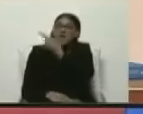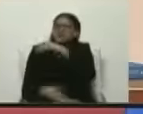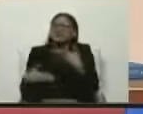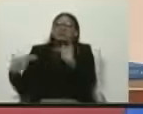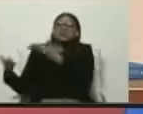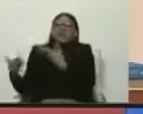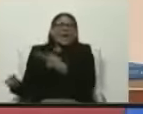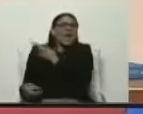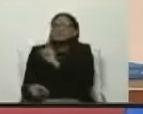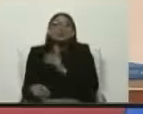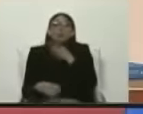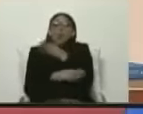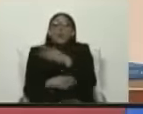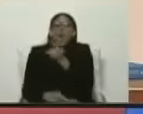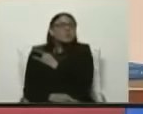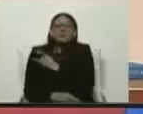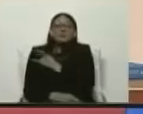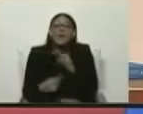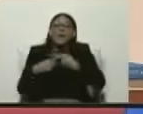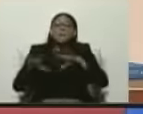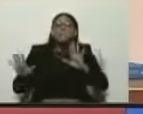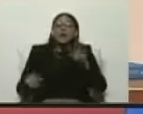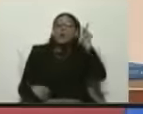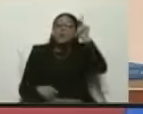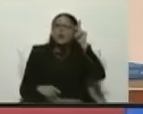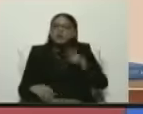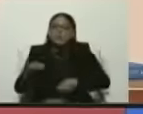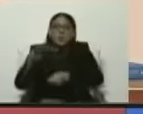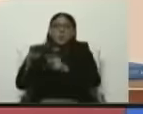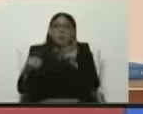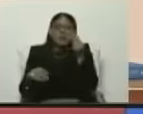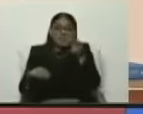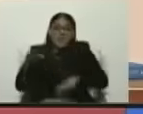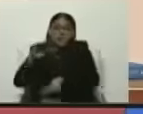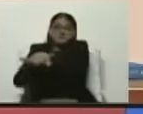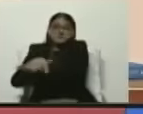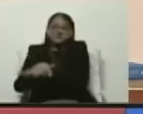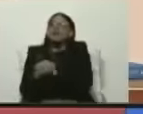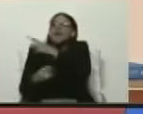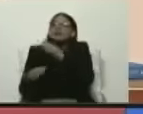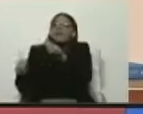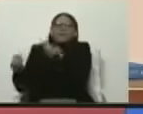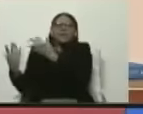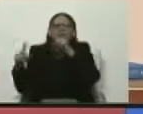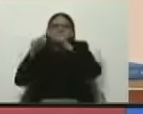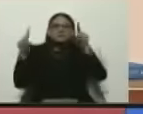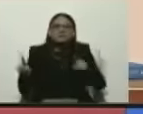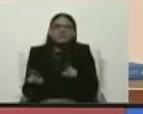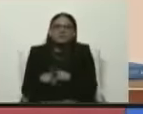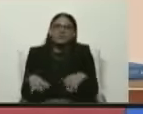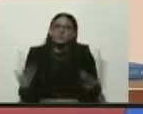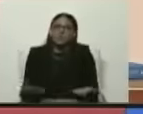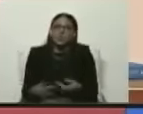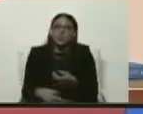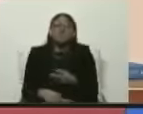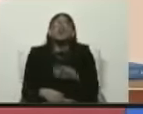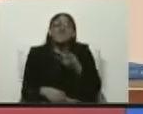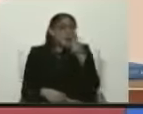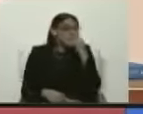No iban a clase, pero cuidado usted, profesor, usted, ¿cómo se llama? A plaza, así le decían, a los pobres los